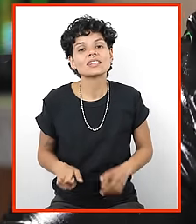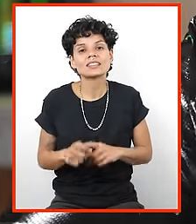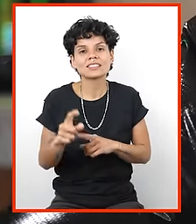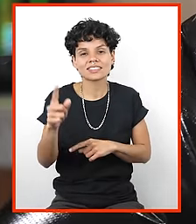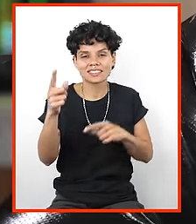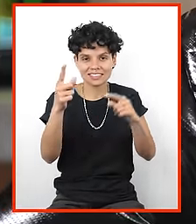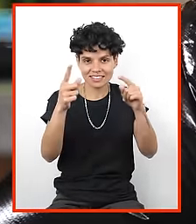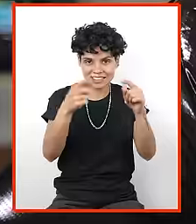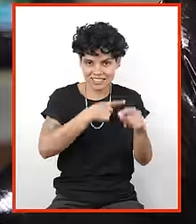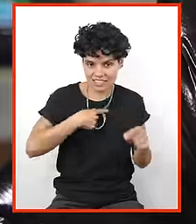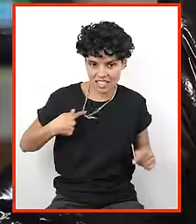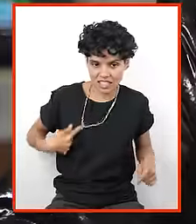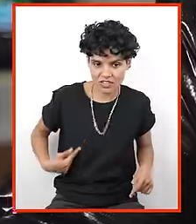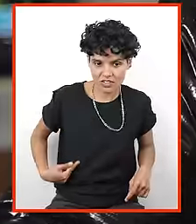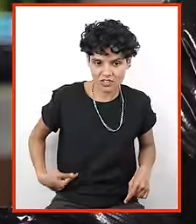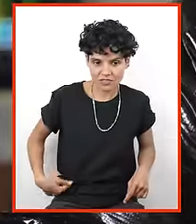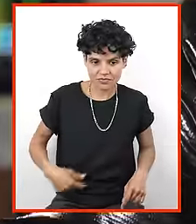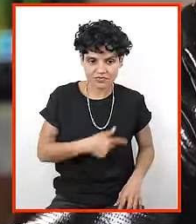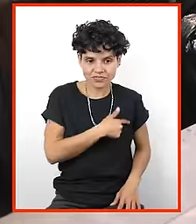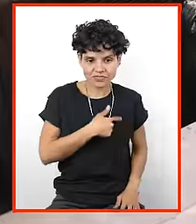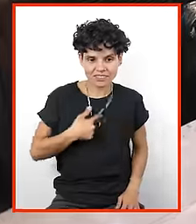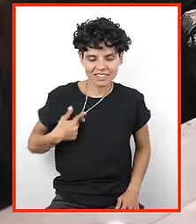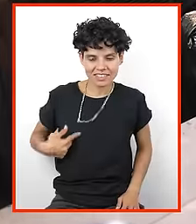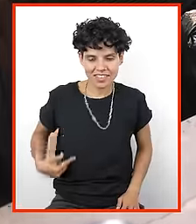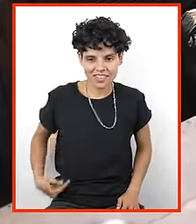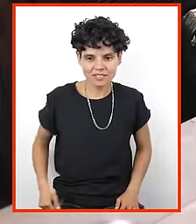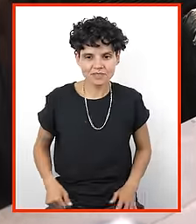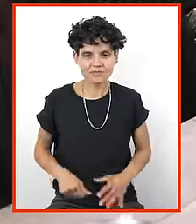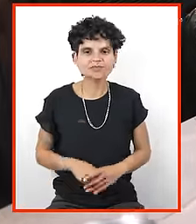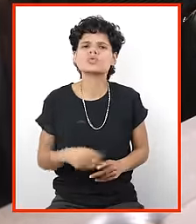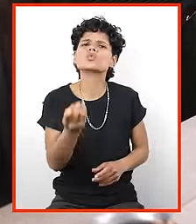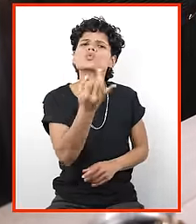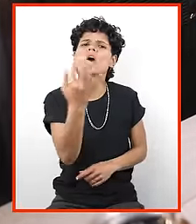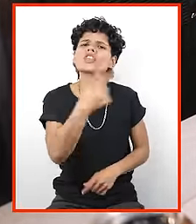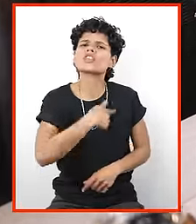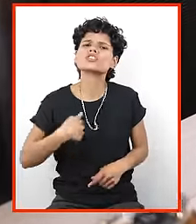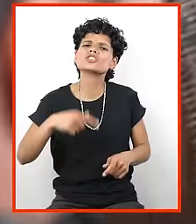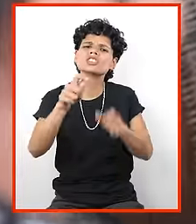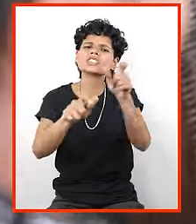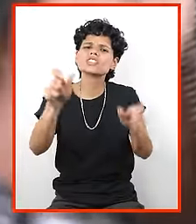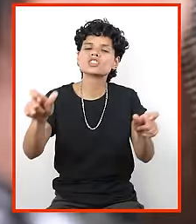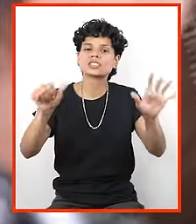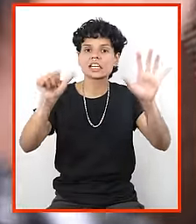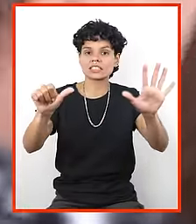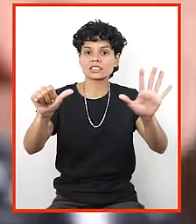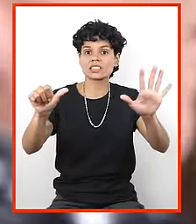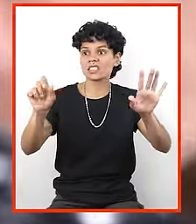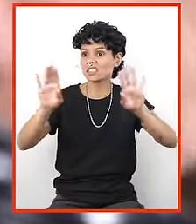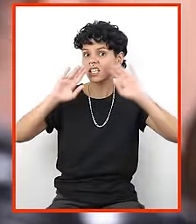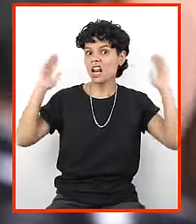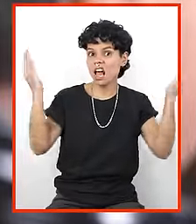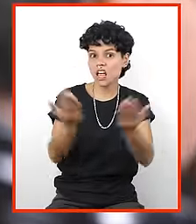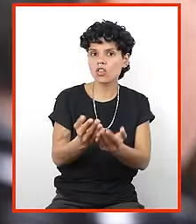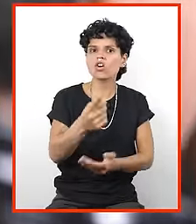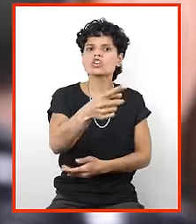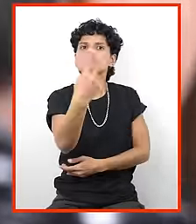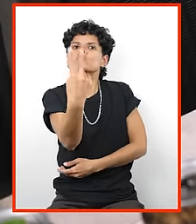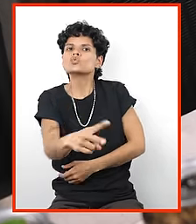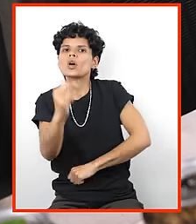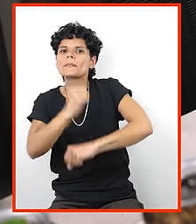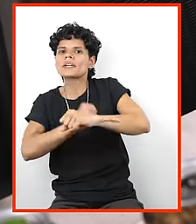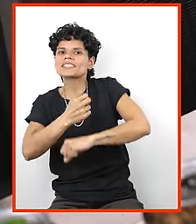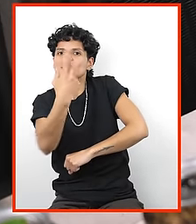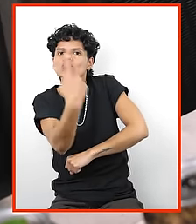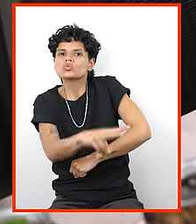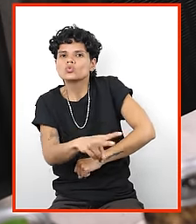cara de los chinos. ¿Y cuánto así, había? Así. Y yo decía, ¿cuánto había? 6 chinos. ¿Y era un lugar cerrado? Ellos eran los dueños del evento, era